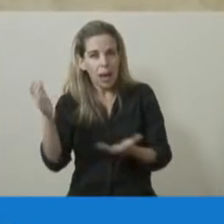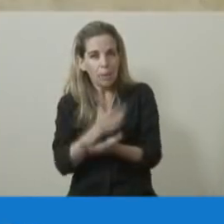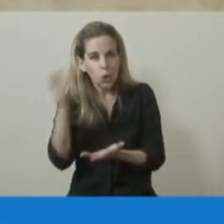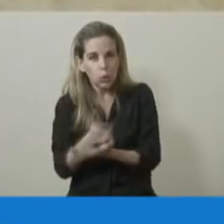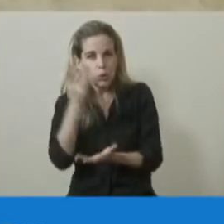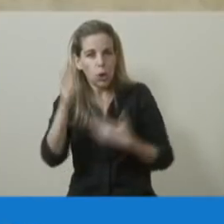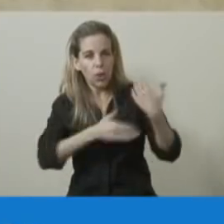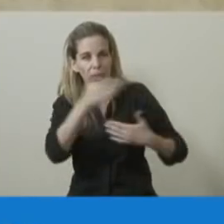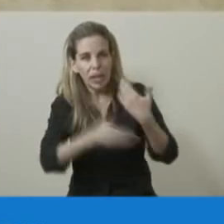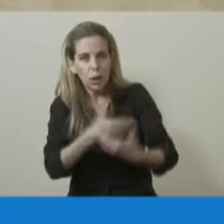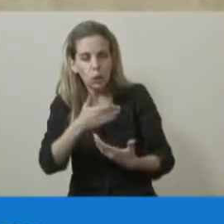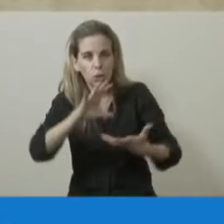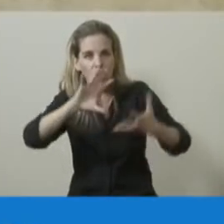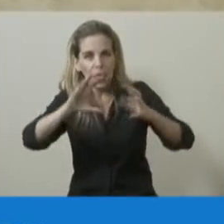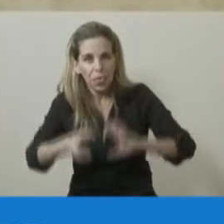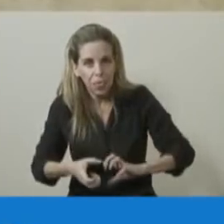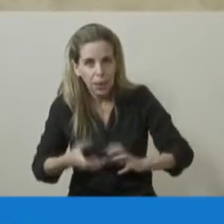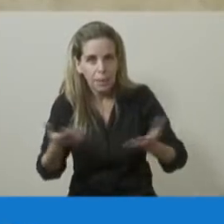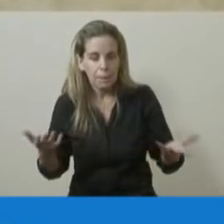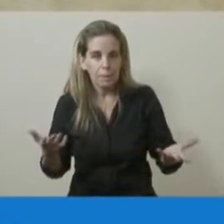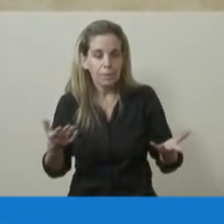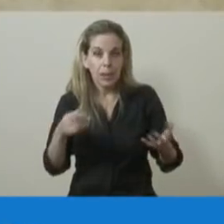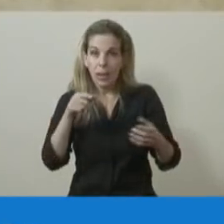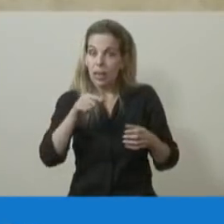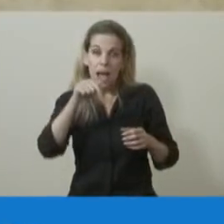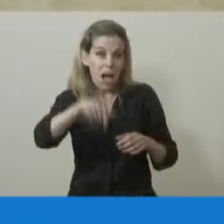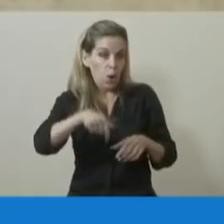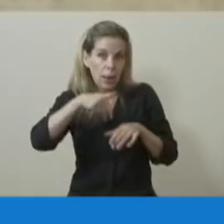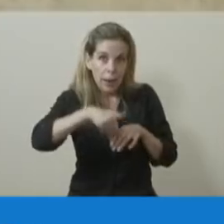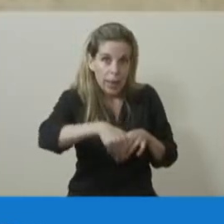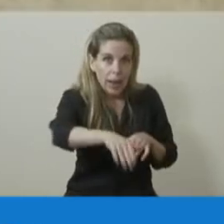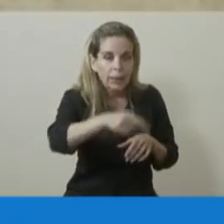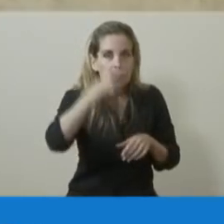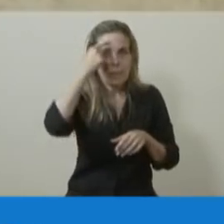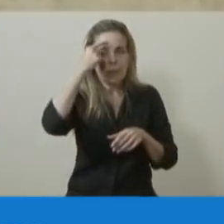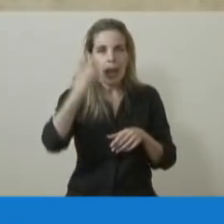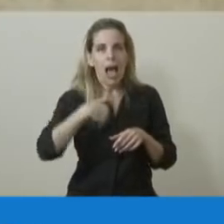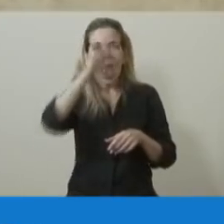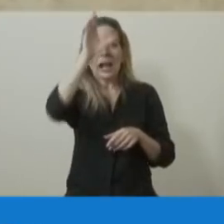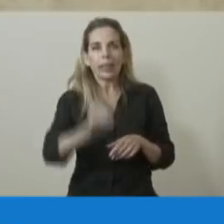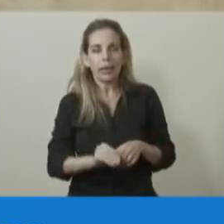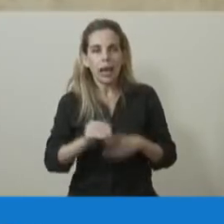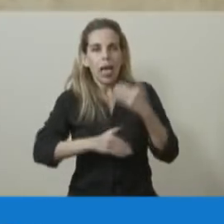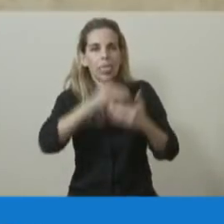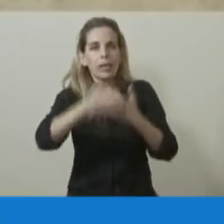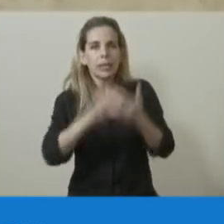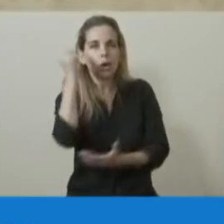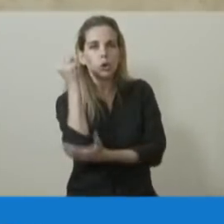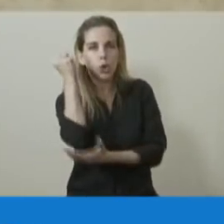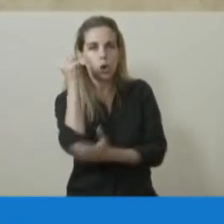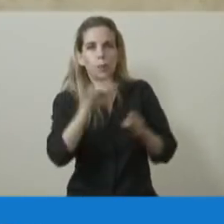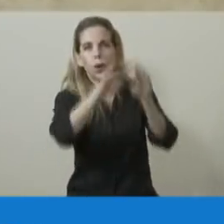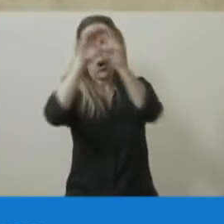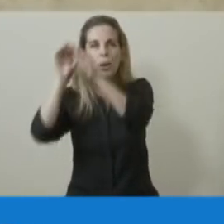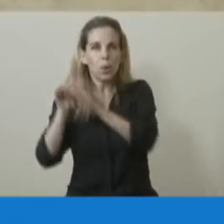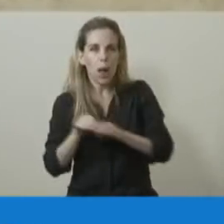desarrollo. De una vez por todas tenemos que hacer una Argentina que se desarrolle por igual. Y en todo eso